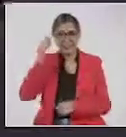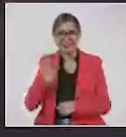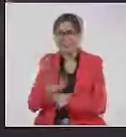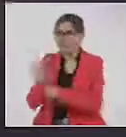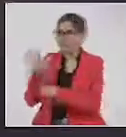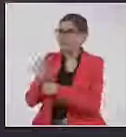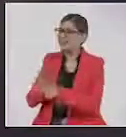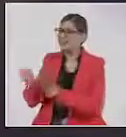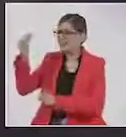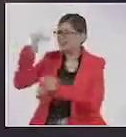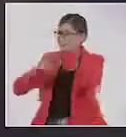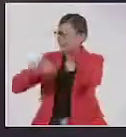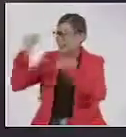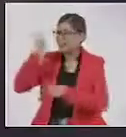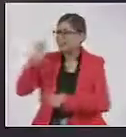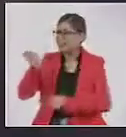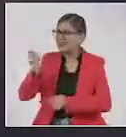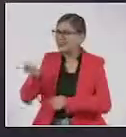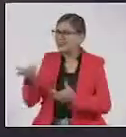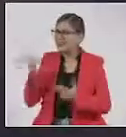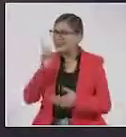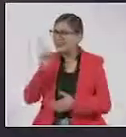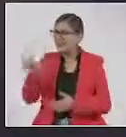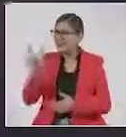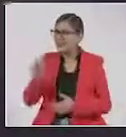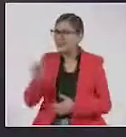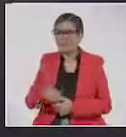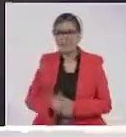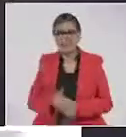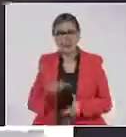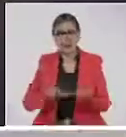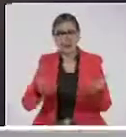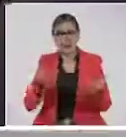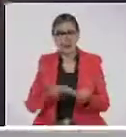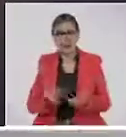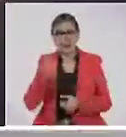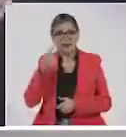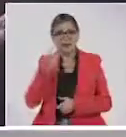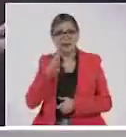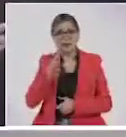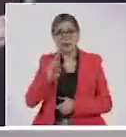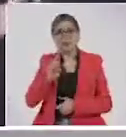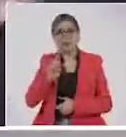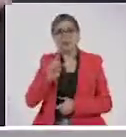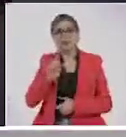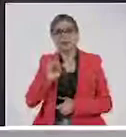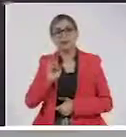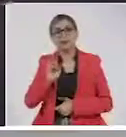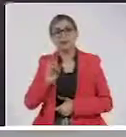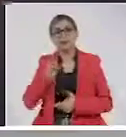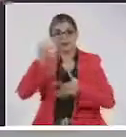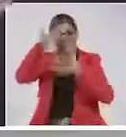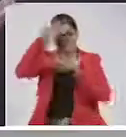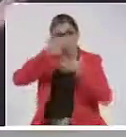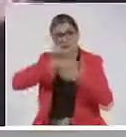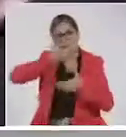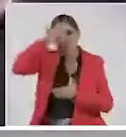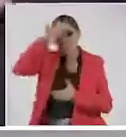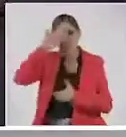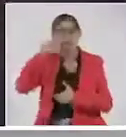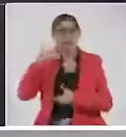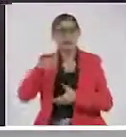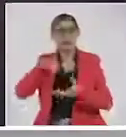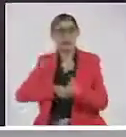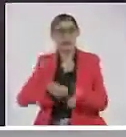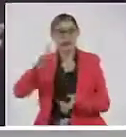pues, la máscara tan típica, tan tradicional que vemos en pantalla. En este caso, Rodolfo está usando una máscara de pelo de cola de